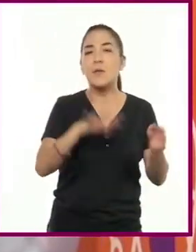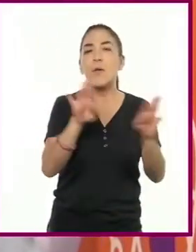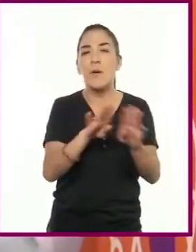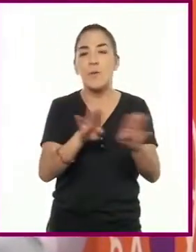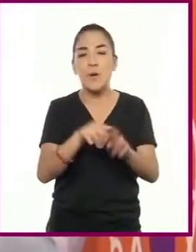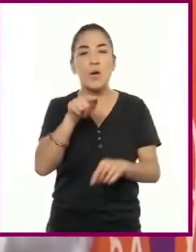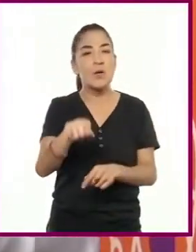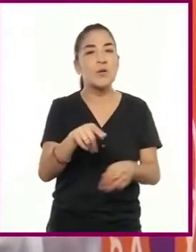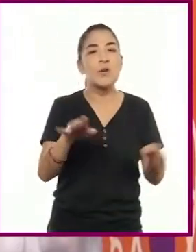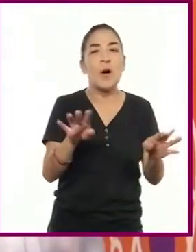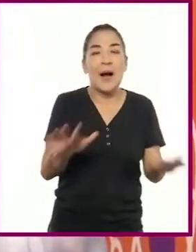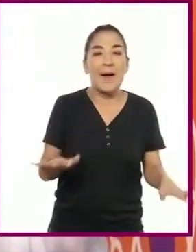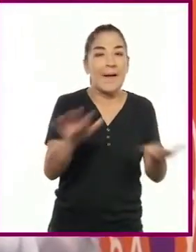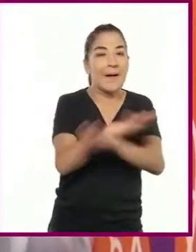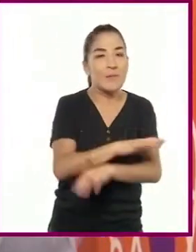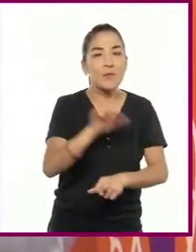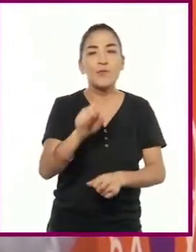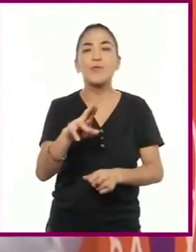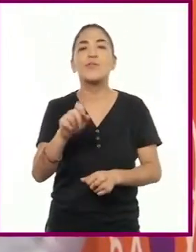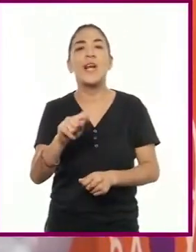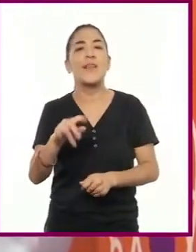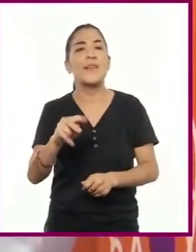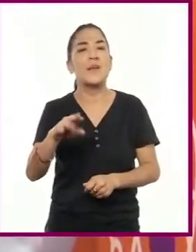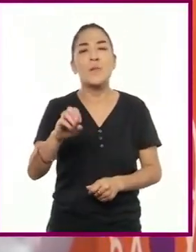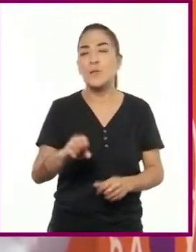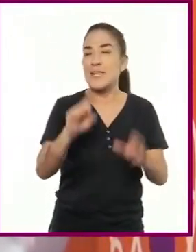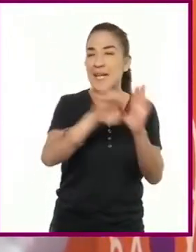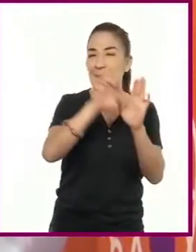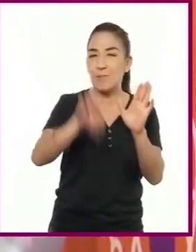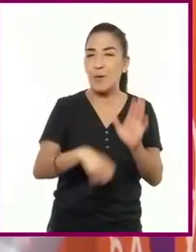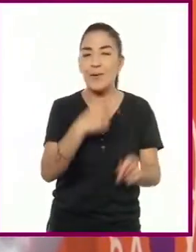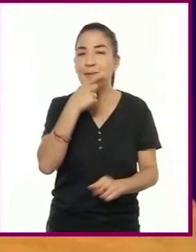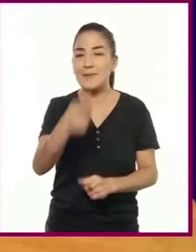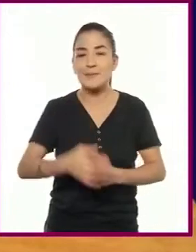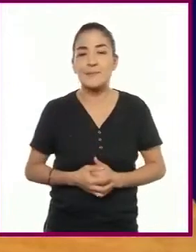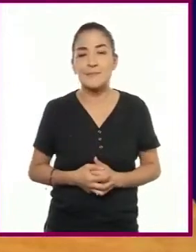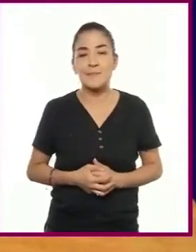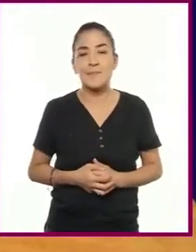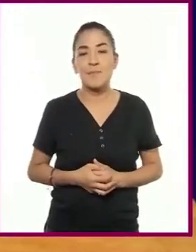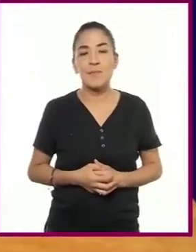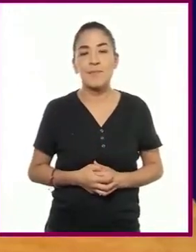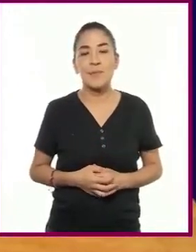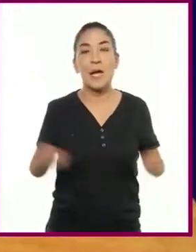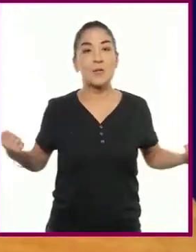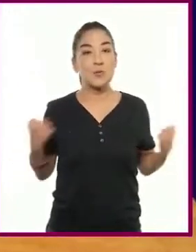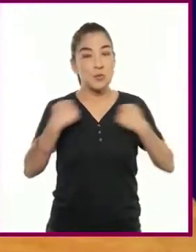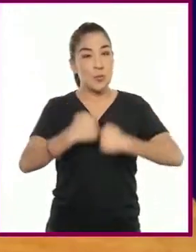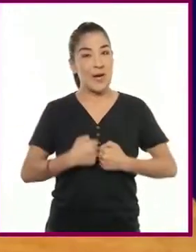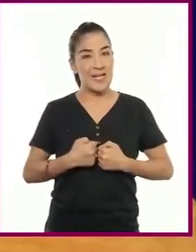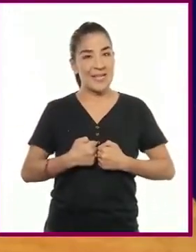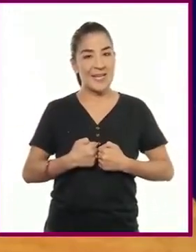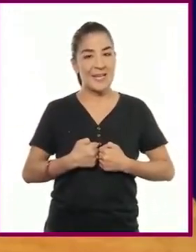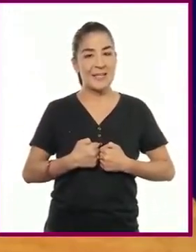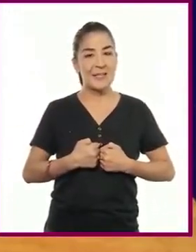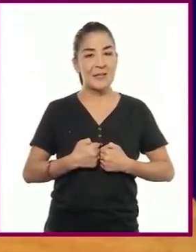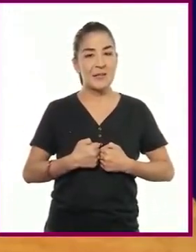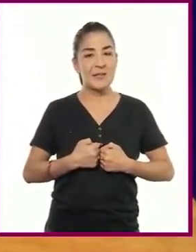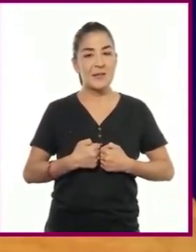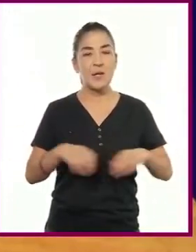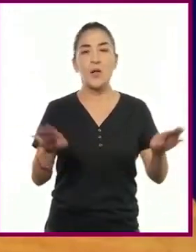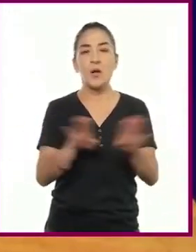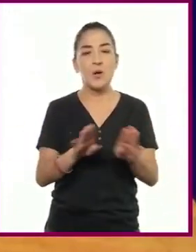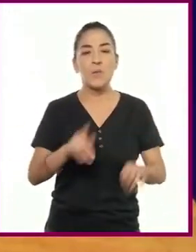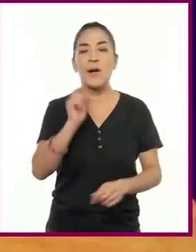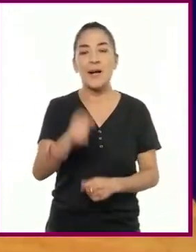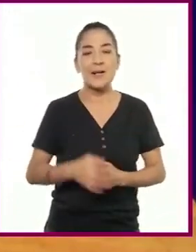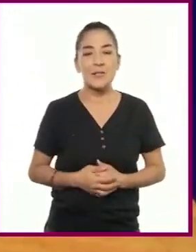los sustantivos. Por ejemplo, para mencionar un suéter hecho de lana, no